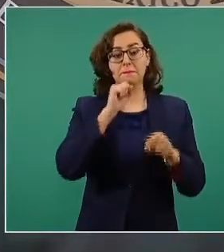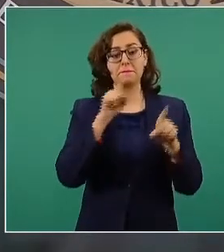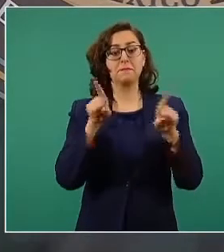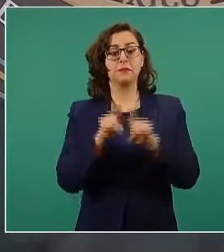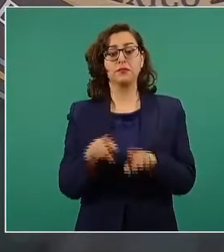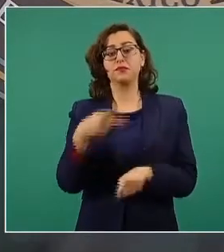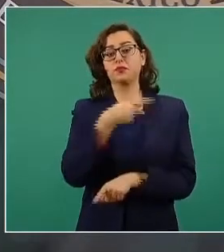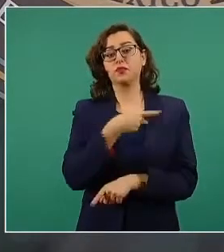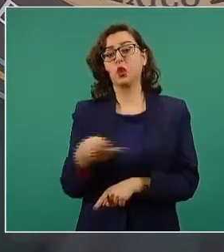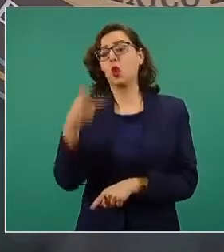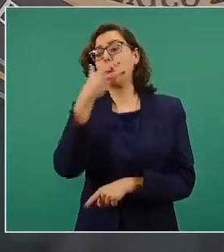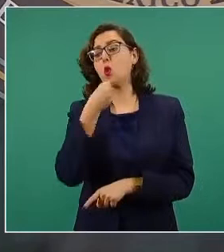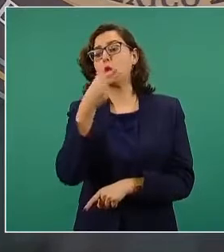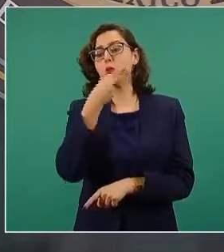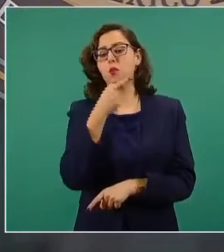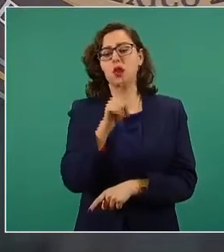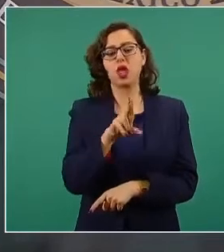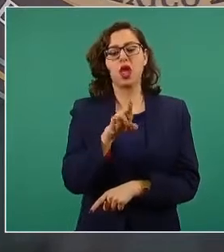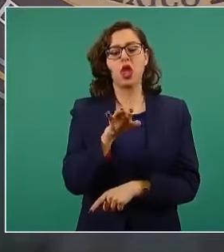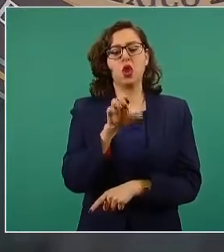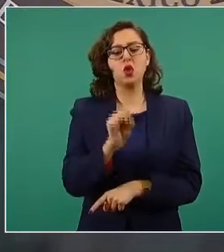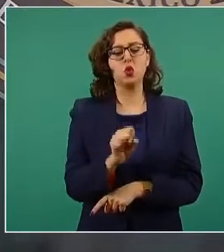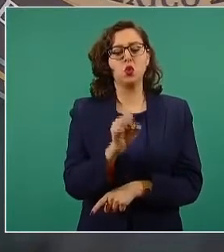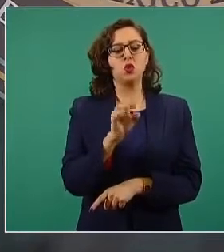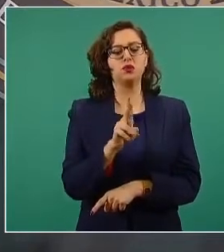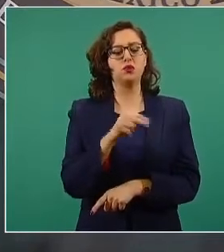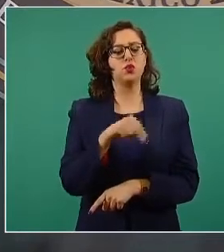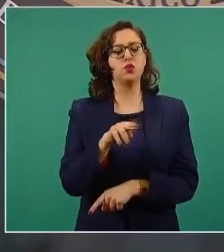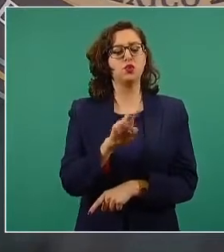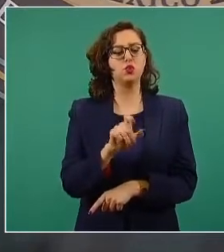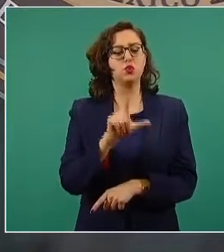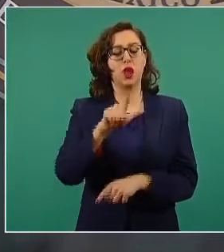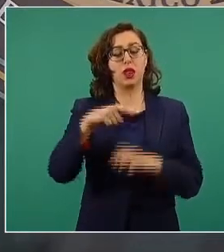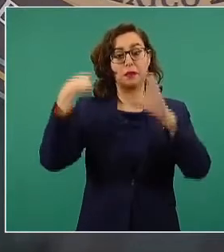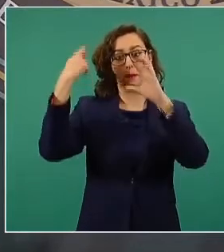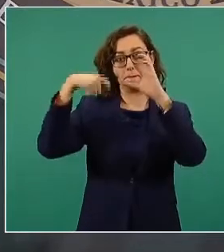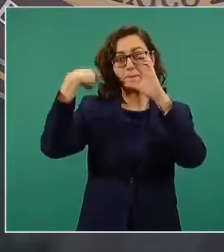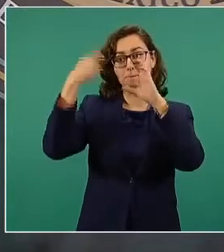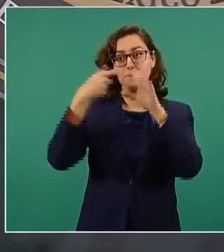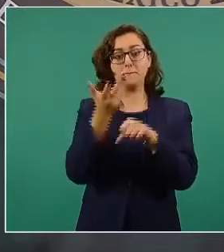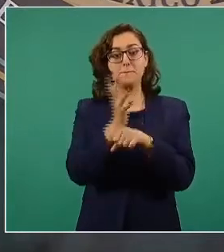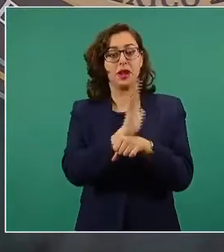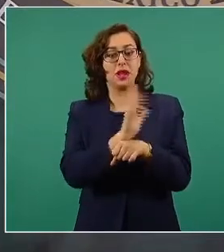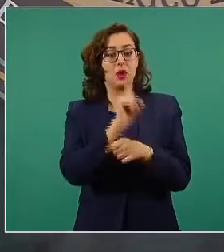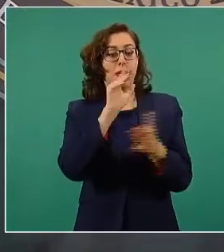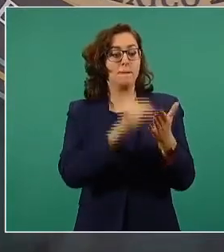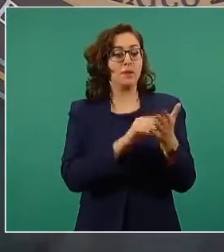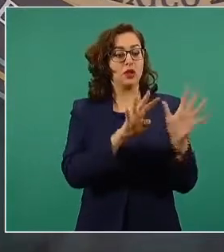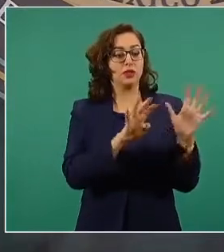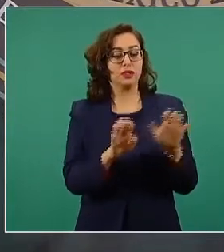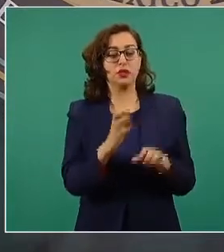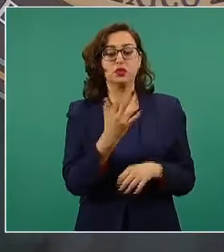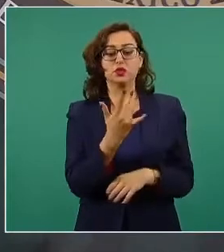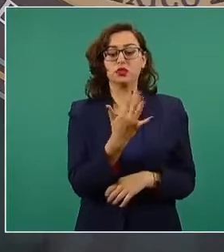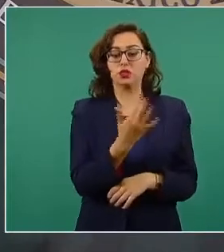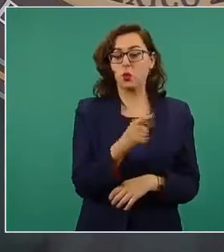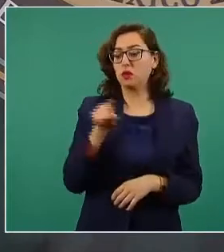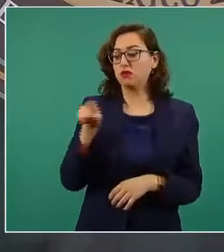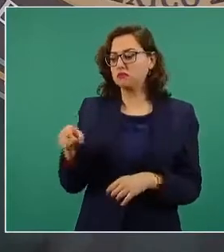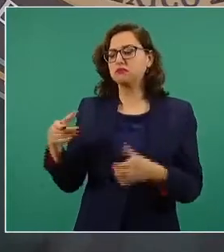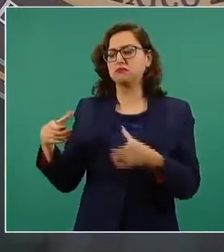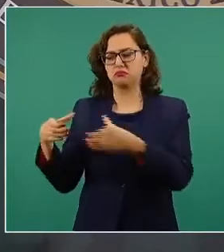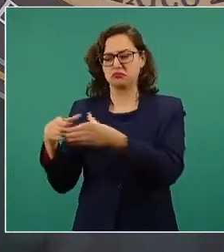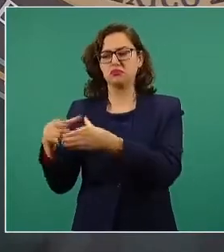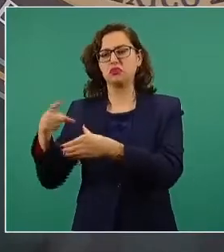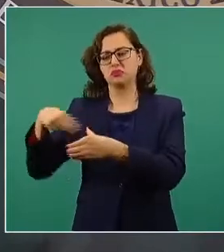Luis Buñuel en su película Los Olvidados de 1950, pero existía movilidad